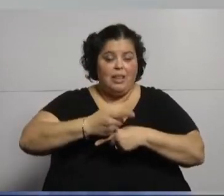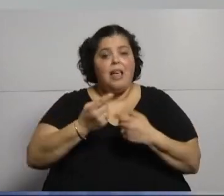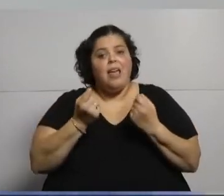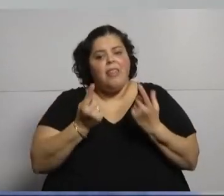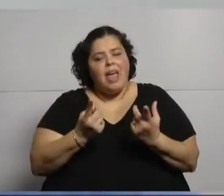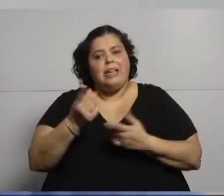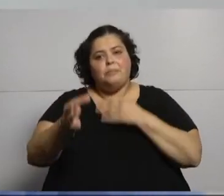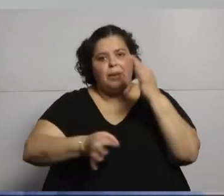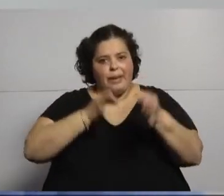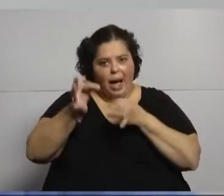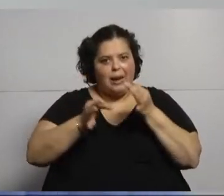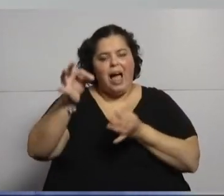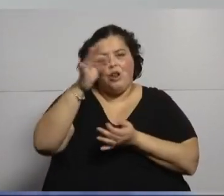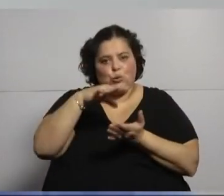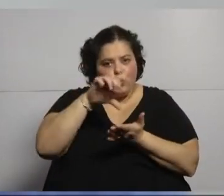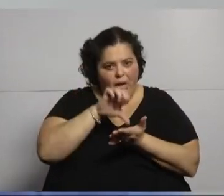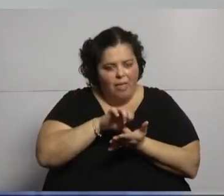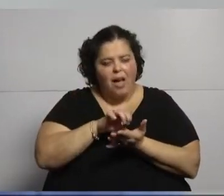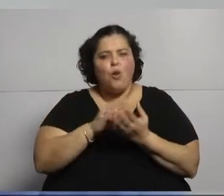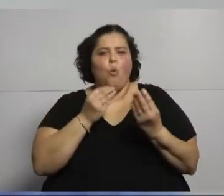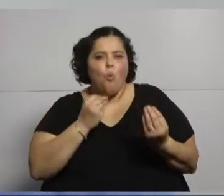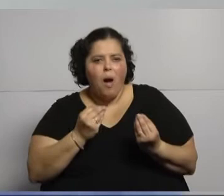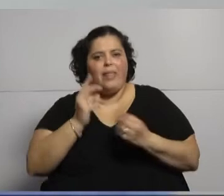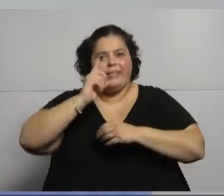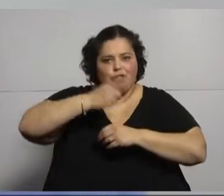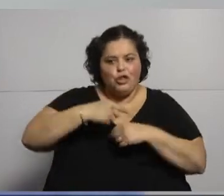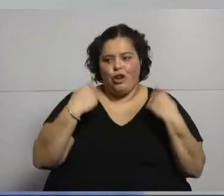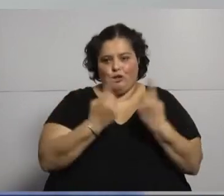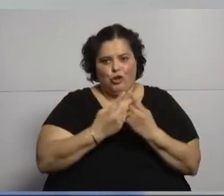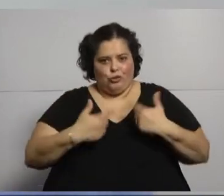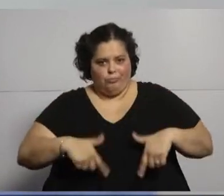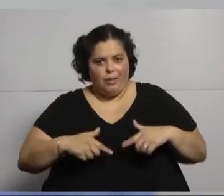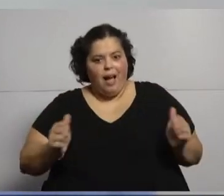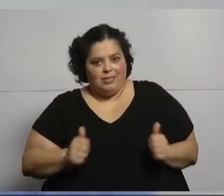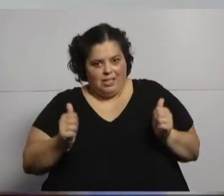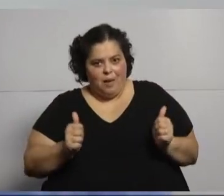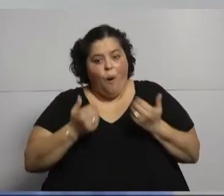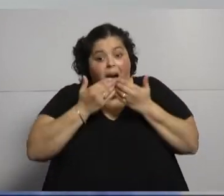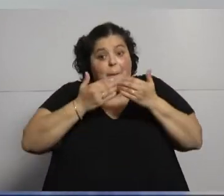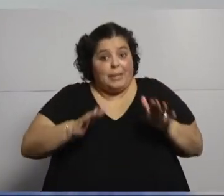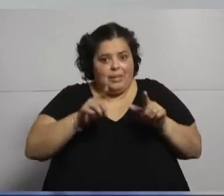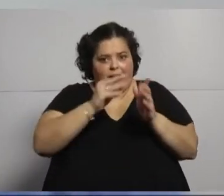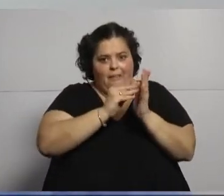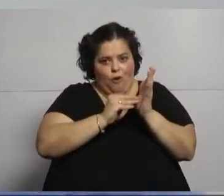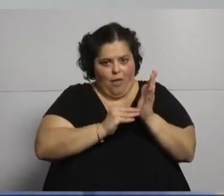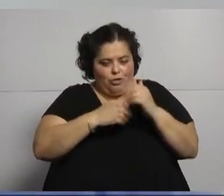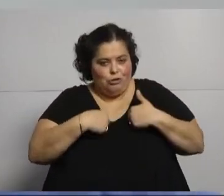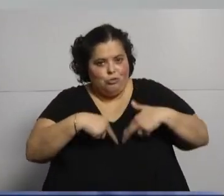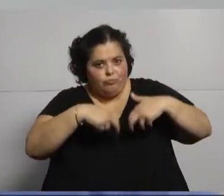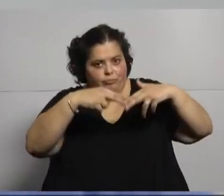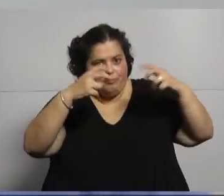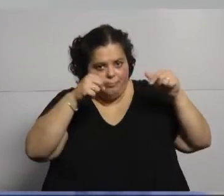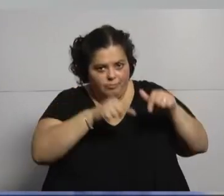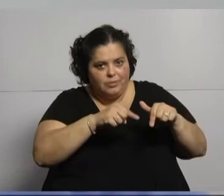los ciudadanos cada una de las decisiones que tomábamos en la ciudad a partir de los datos que estábamos analizando en este respecto. Lograr